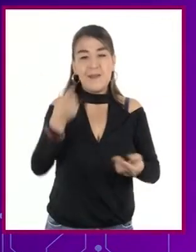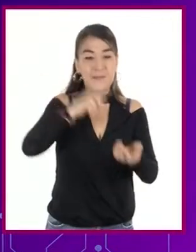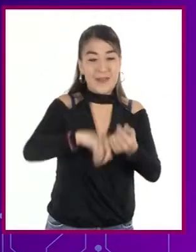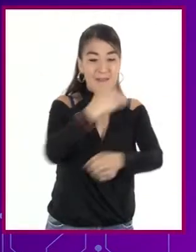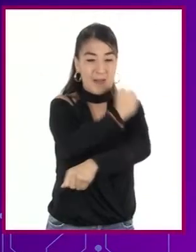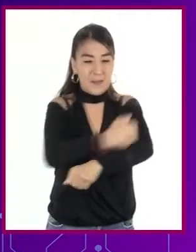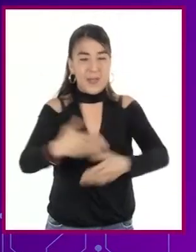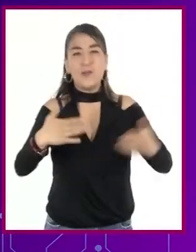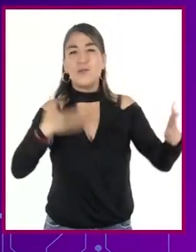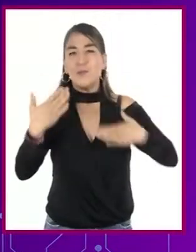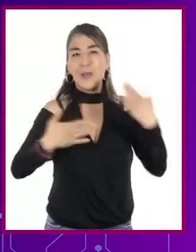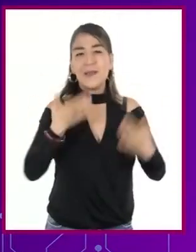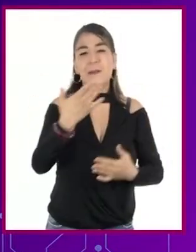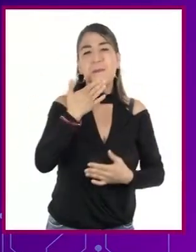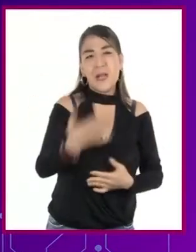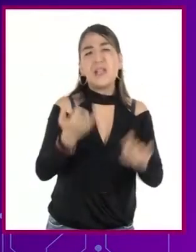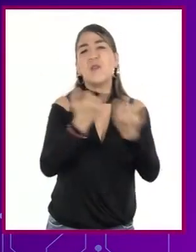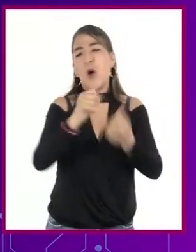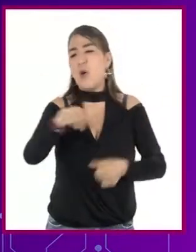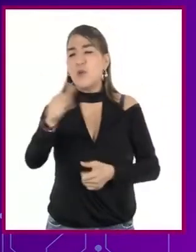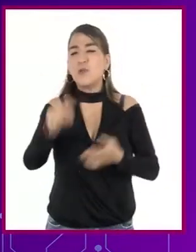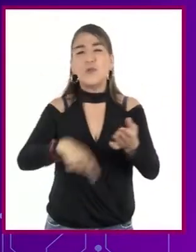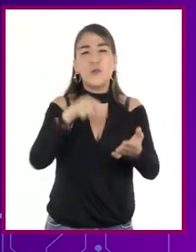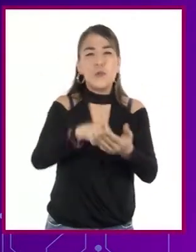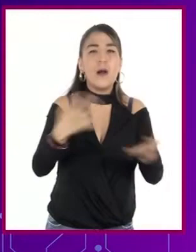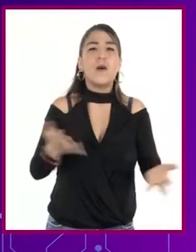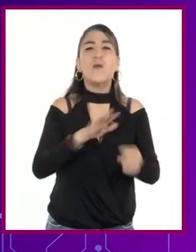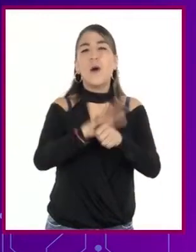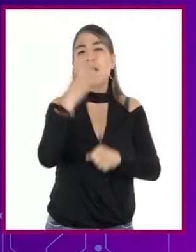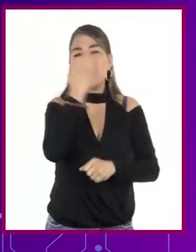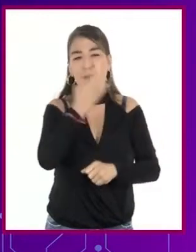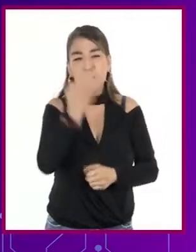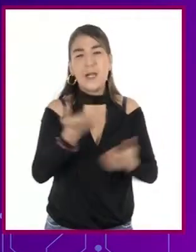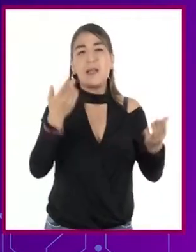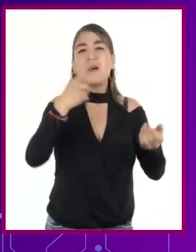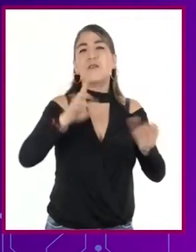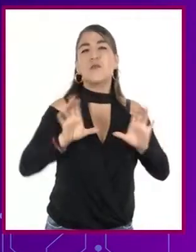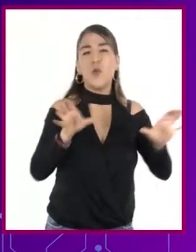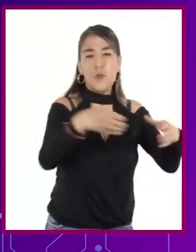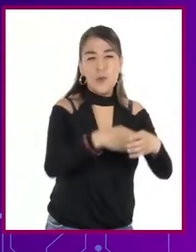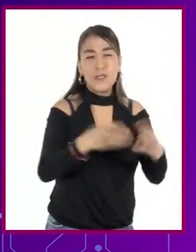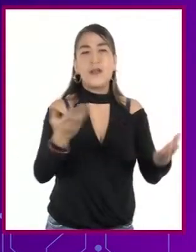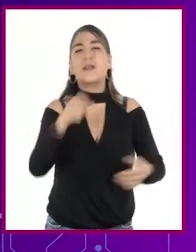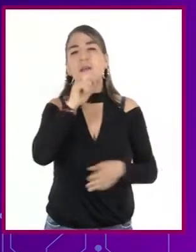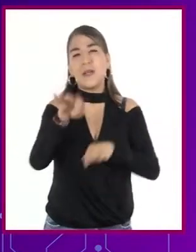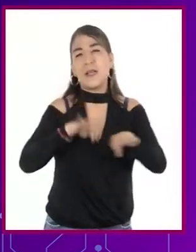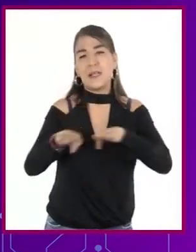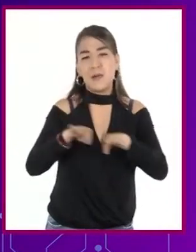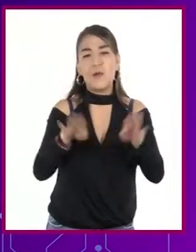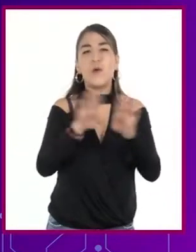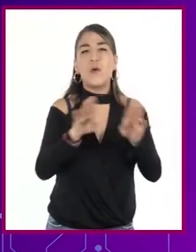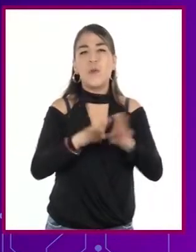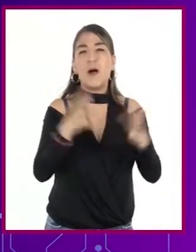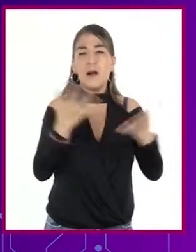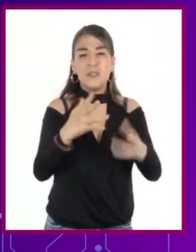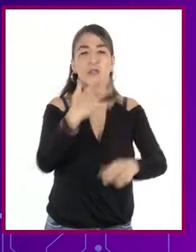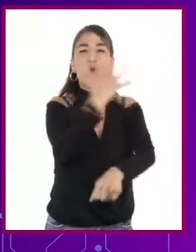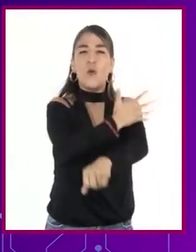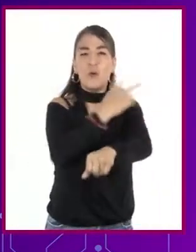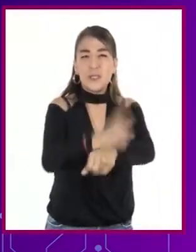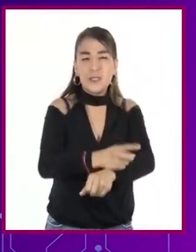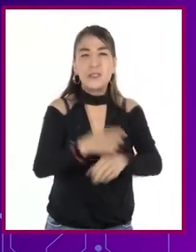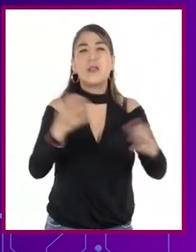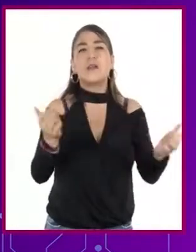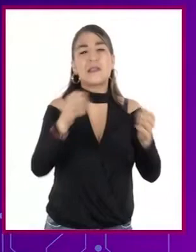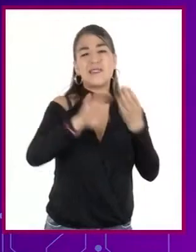otros ámbitos en los que nos desenvolvemos, como la escuela, la comunidad o el trabajo. Ser honestos y descartar